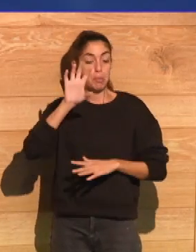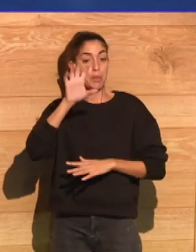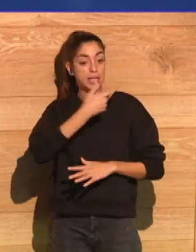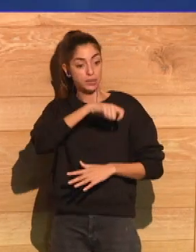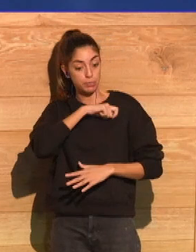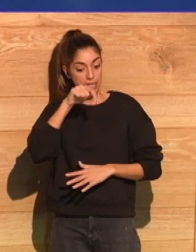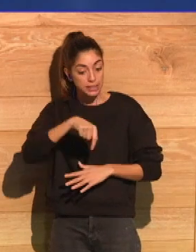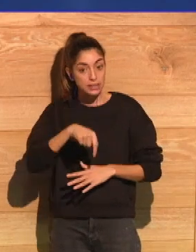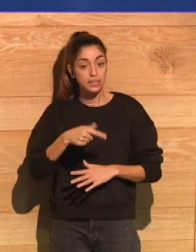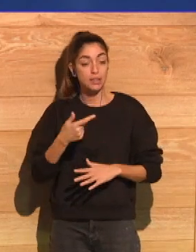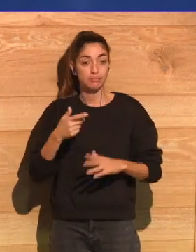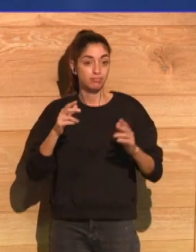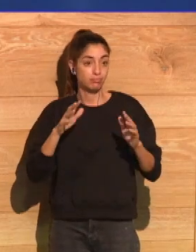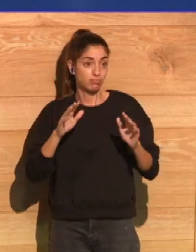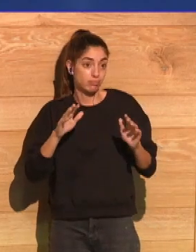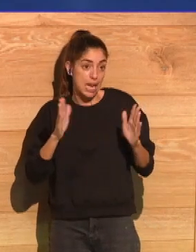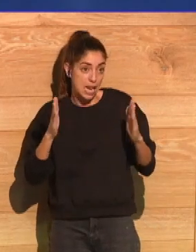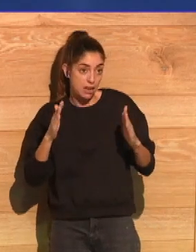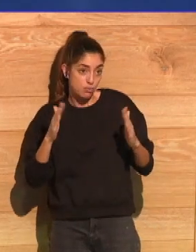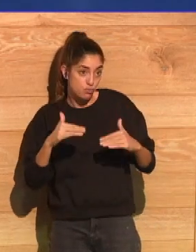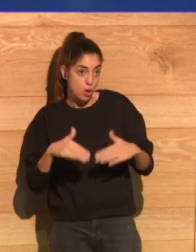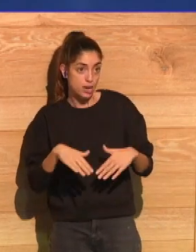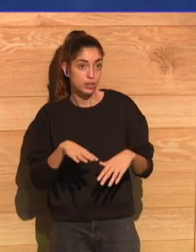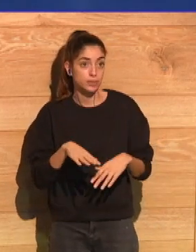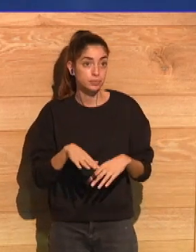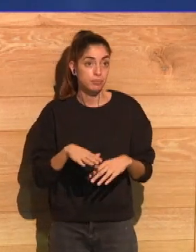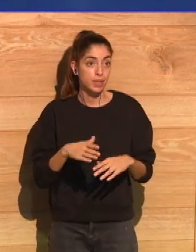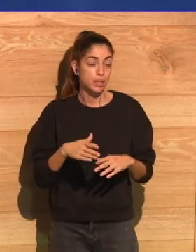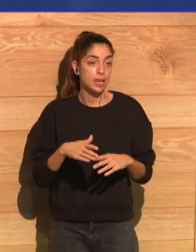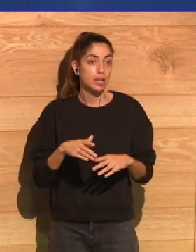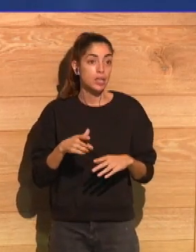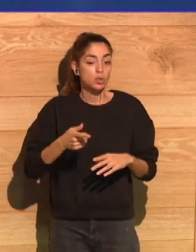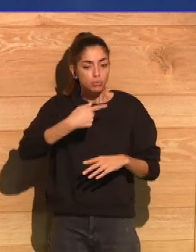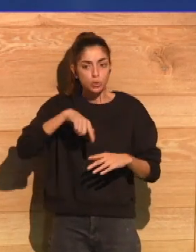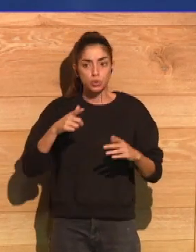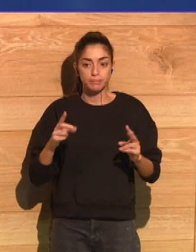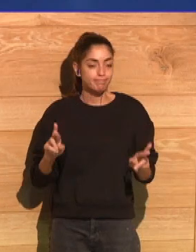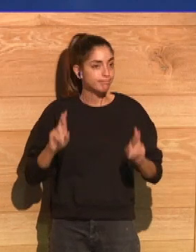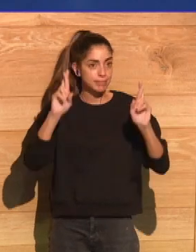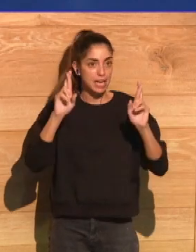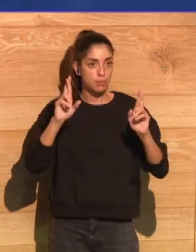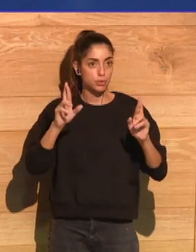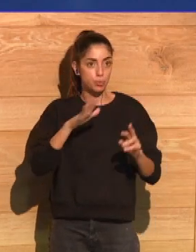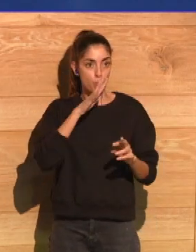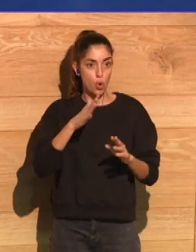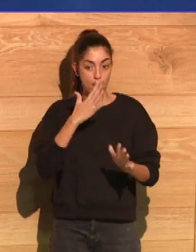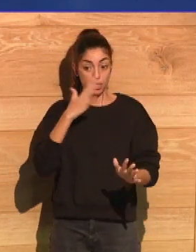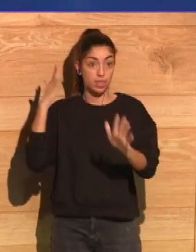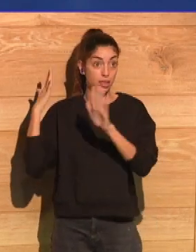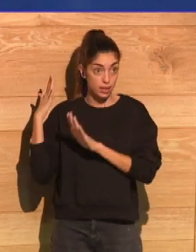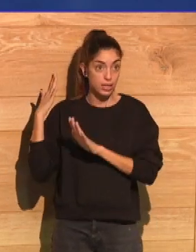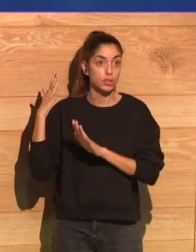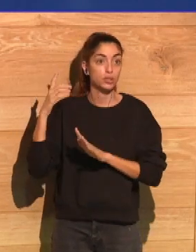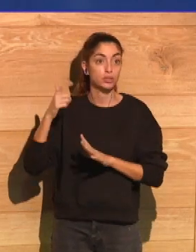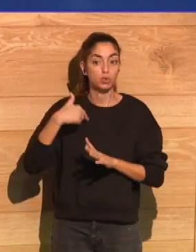Bechdel. Este libro, que está publicado por Reservoir Books, digo eso, que es muy esperado, porque una década